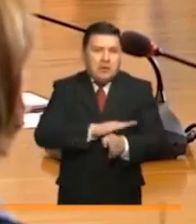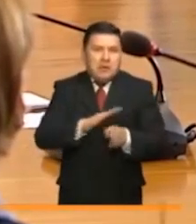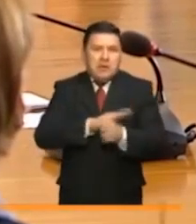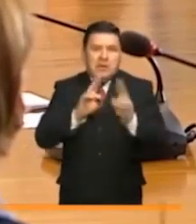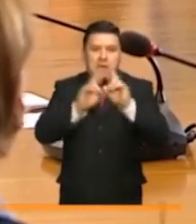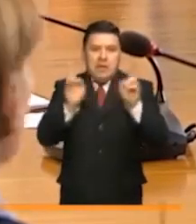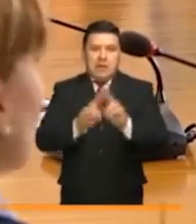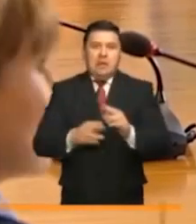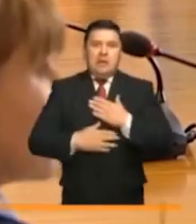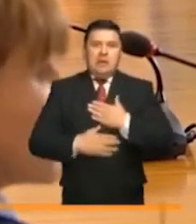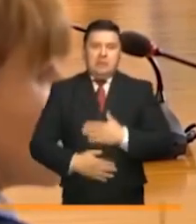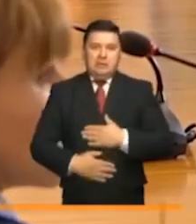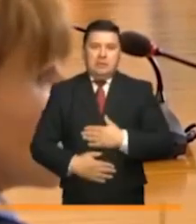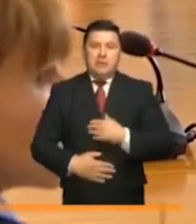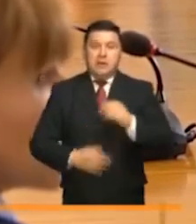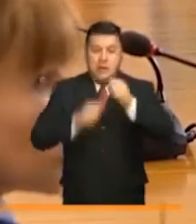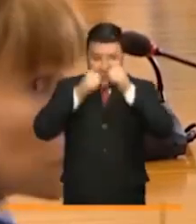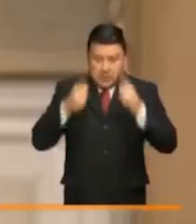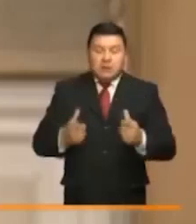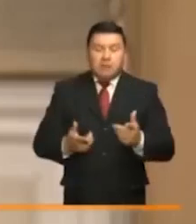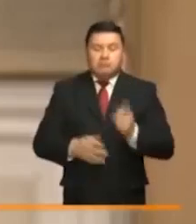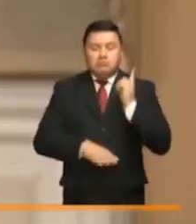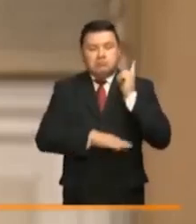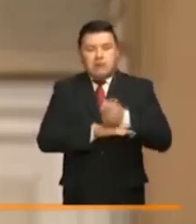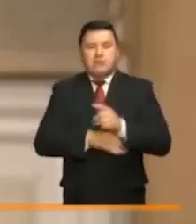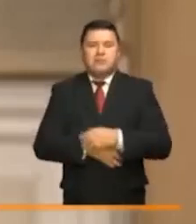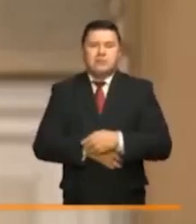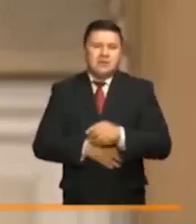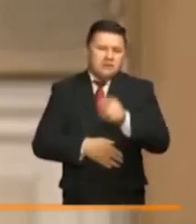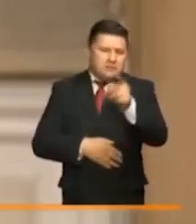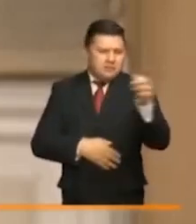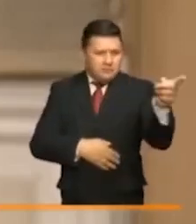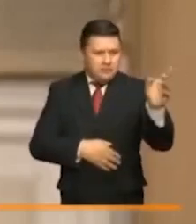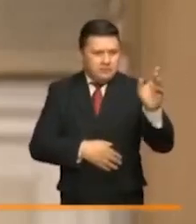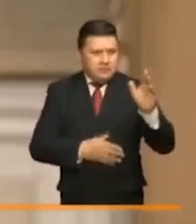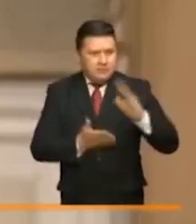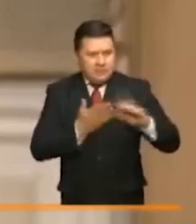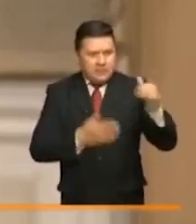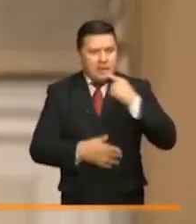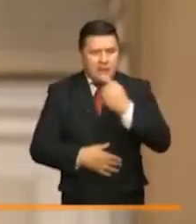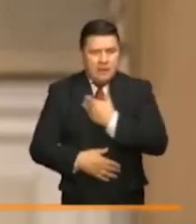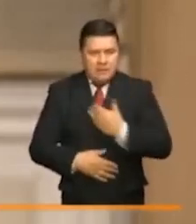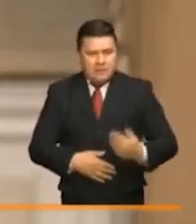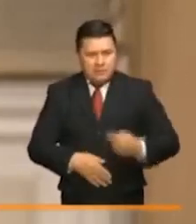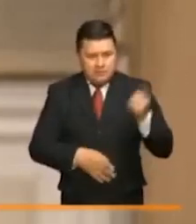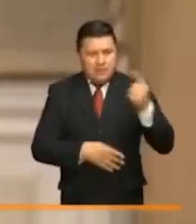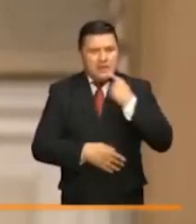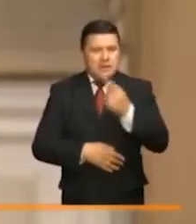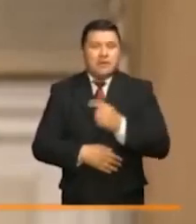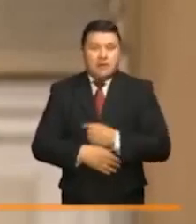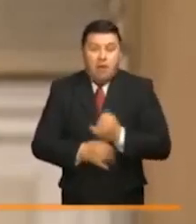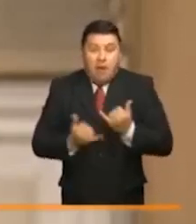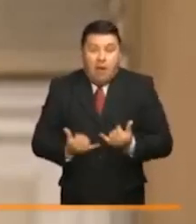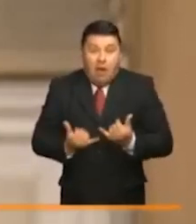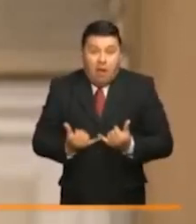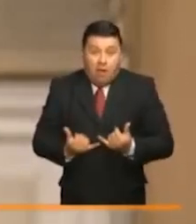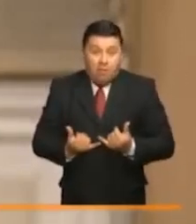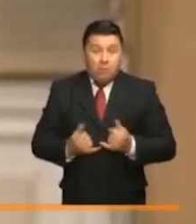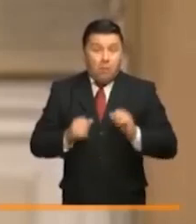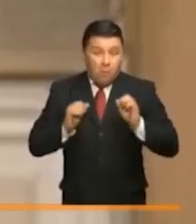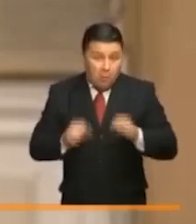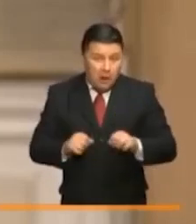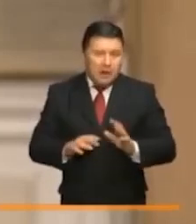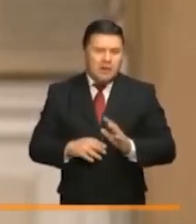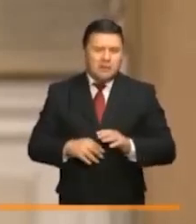a estos beneficios que nos da el estar comunicados. Pero eso también lo menciona, presidente, y es que en estos momentos puede